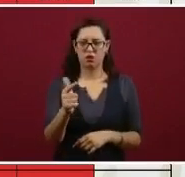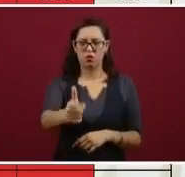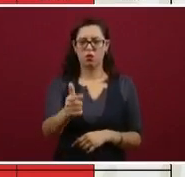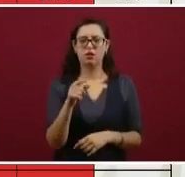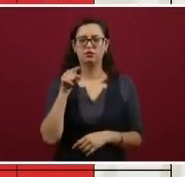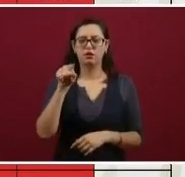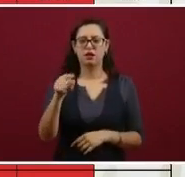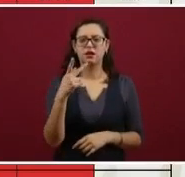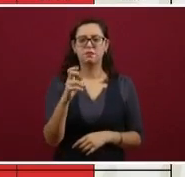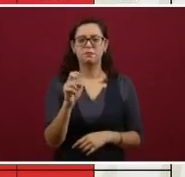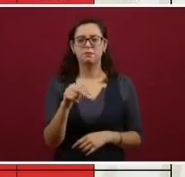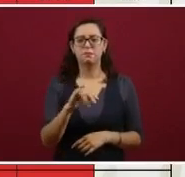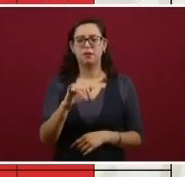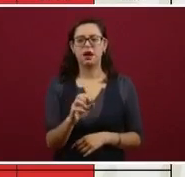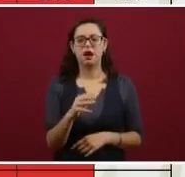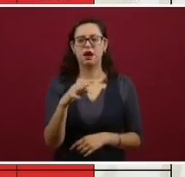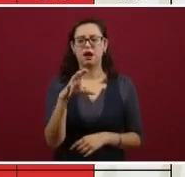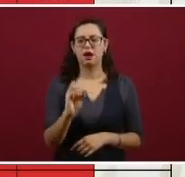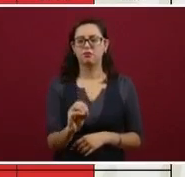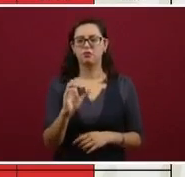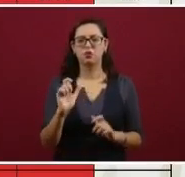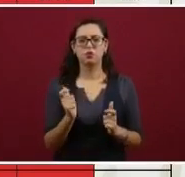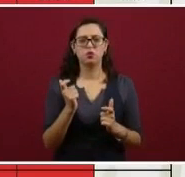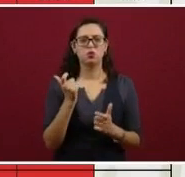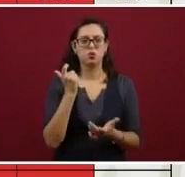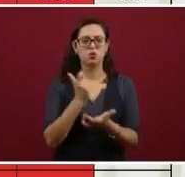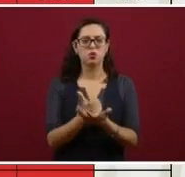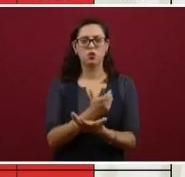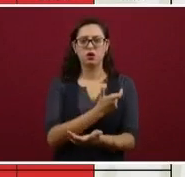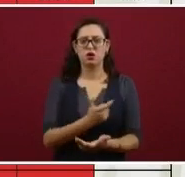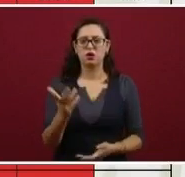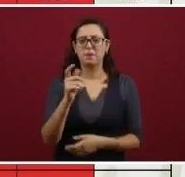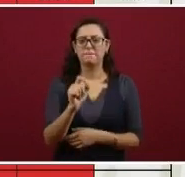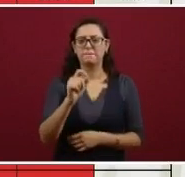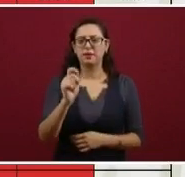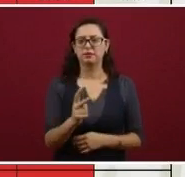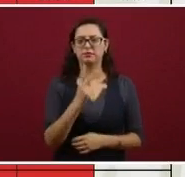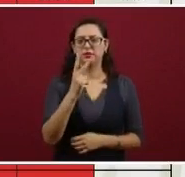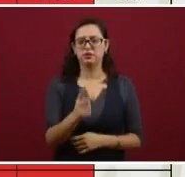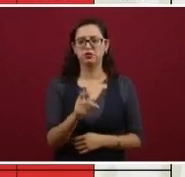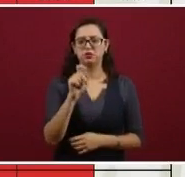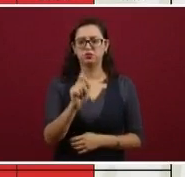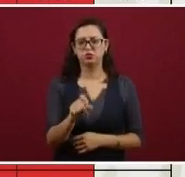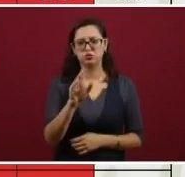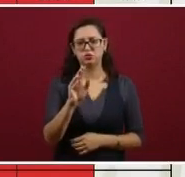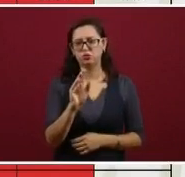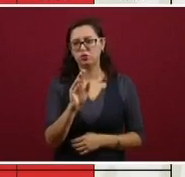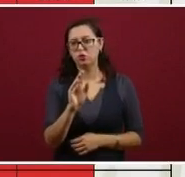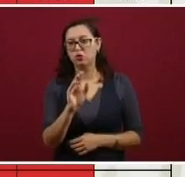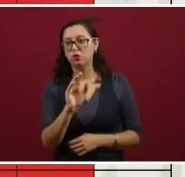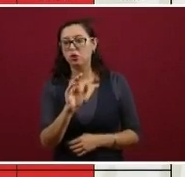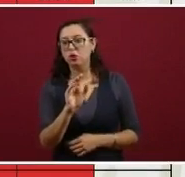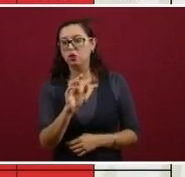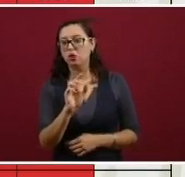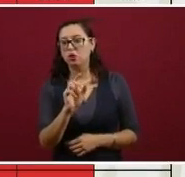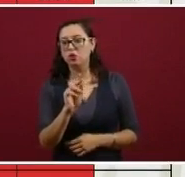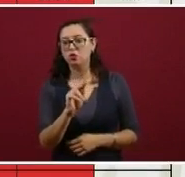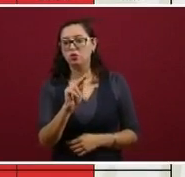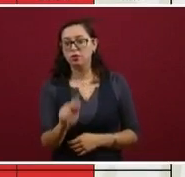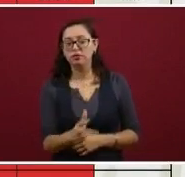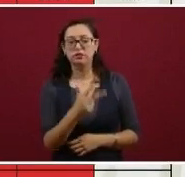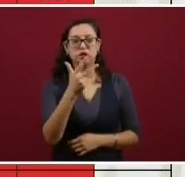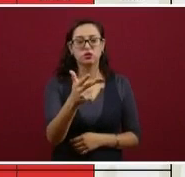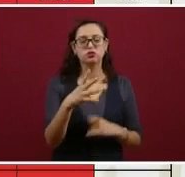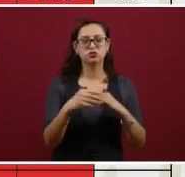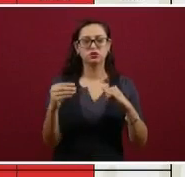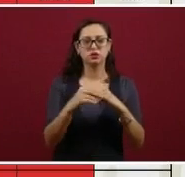Cárdenas 51, con un precio al público de 22 pesos 98 centavos por litro, un margen de 2 pesos